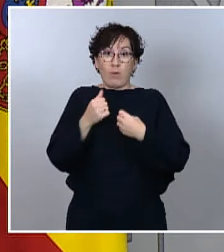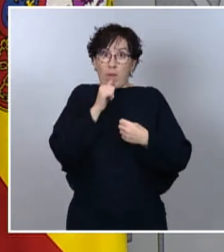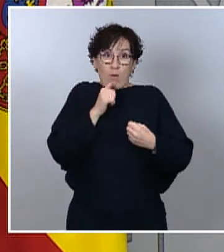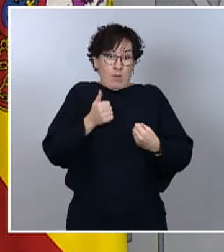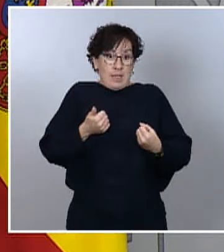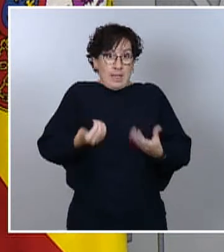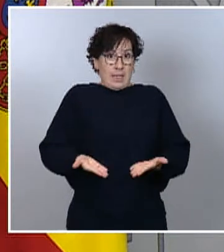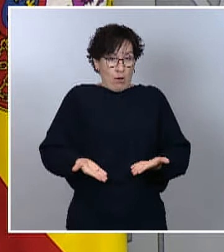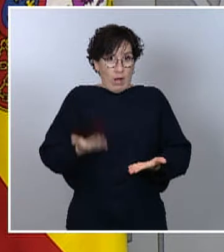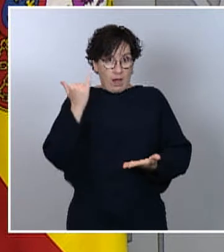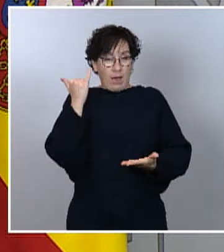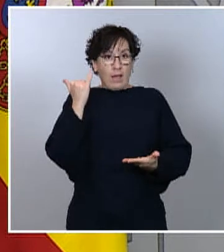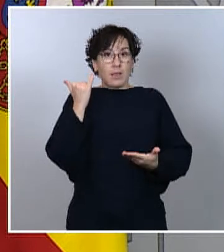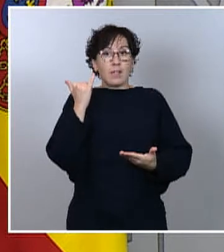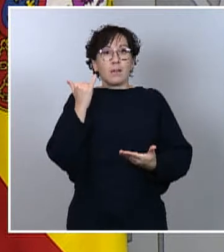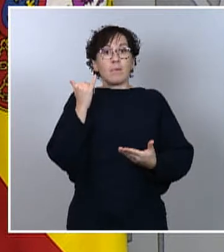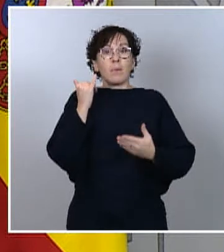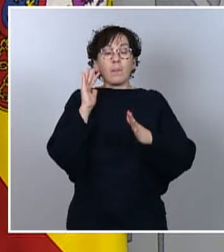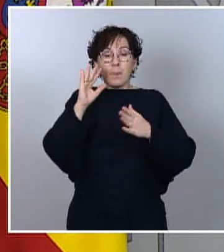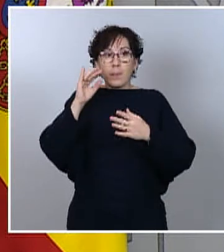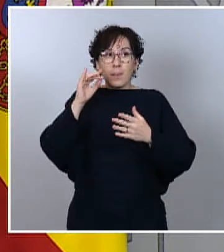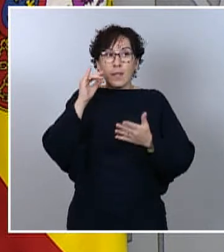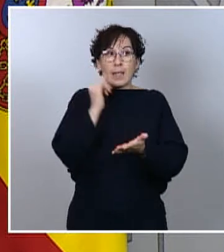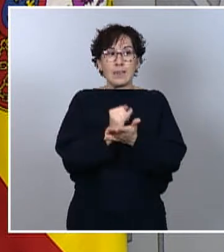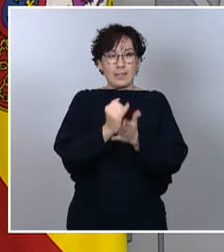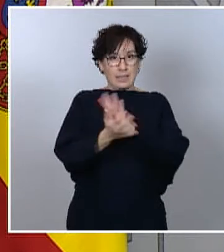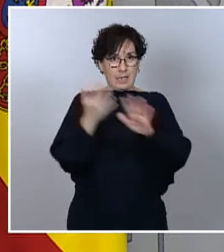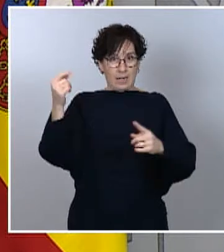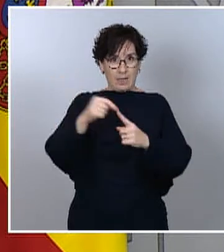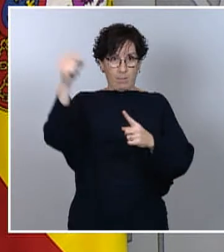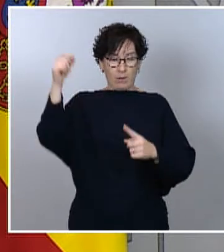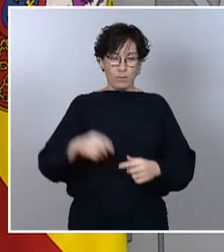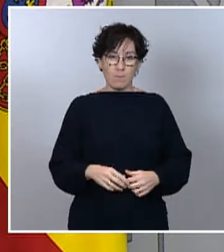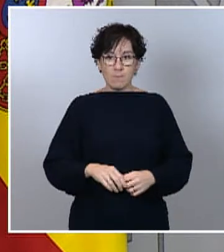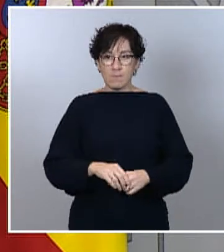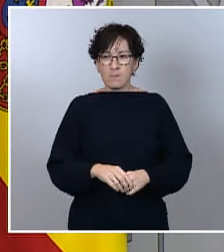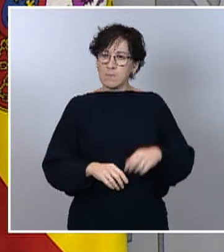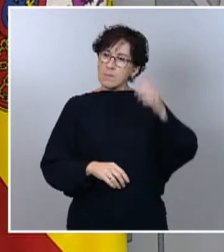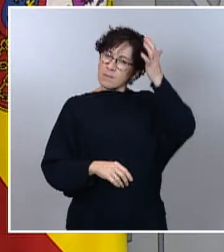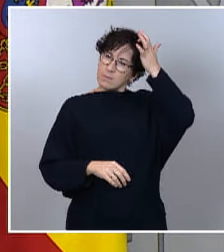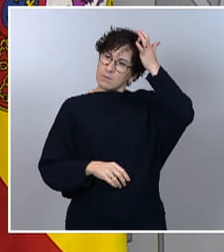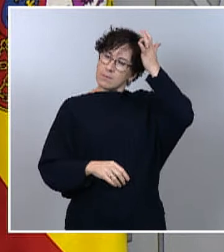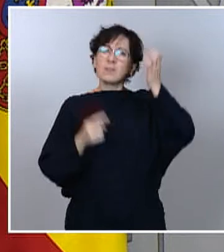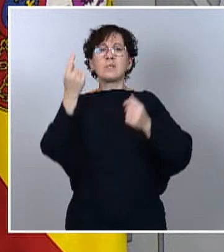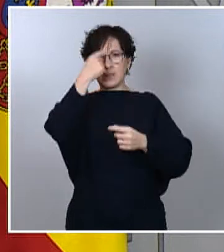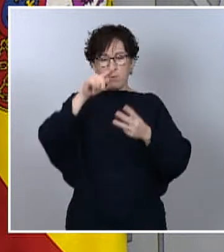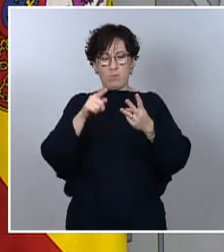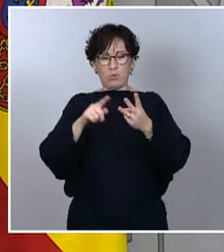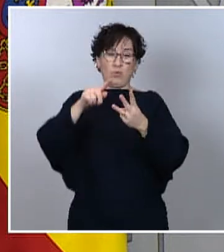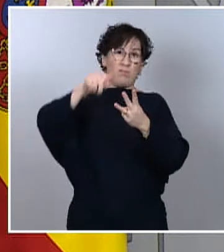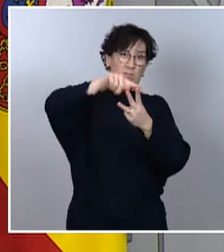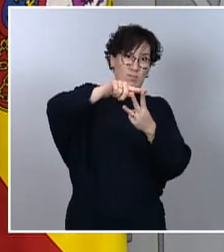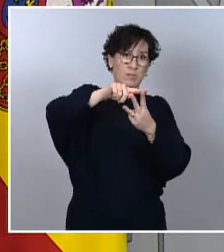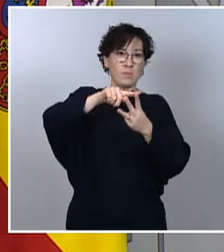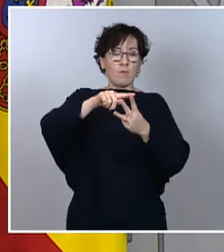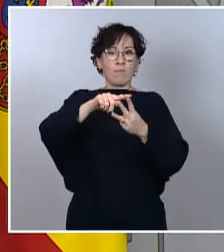obtenida a partir de los test rápidos. Sabemos por las rondas anteriores que existía una buena concordancia